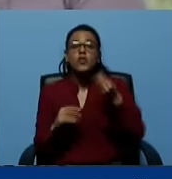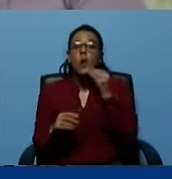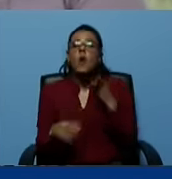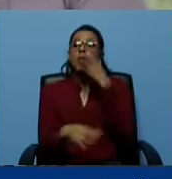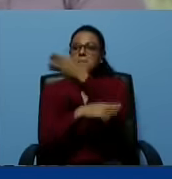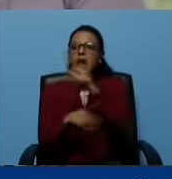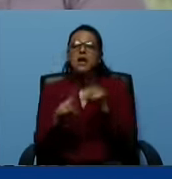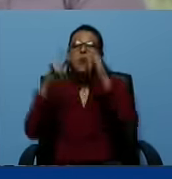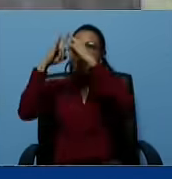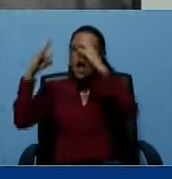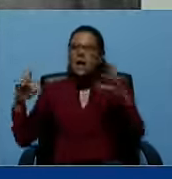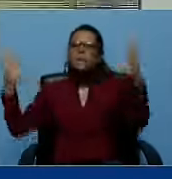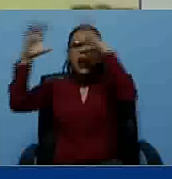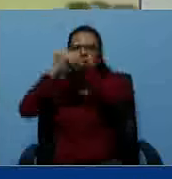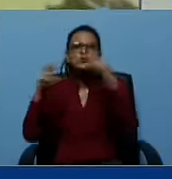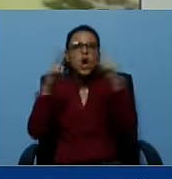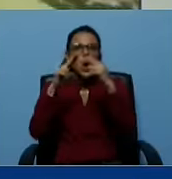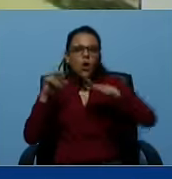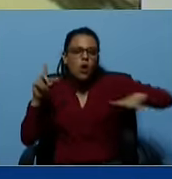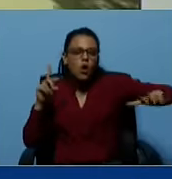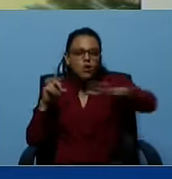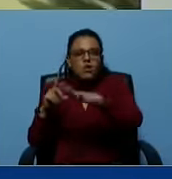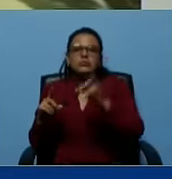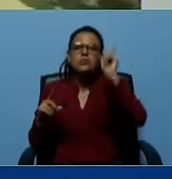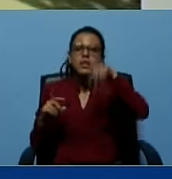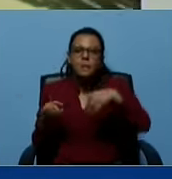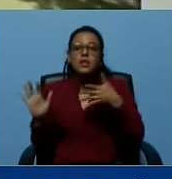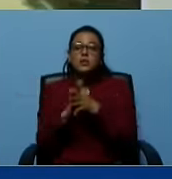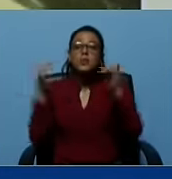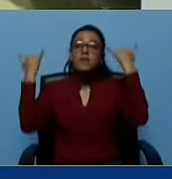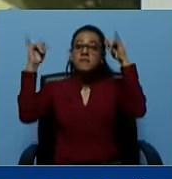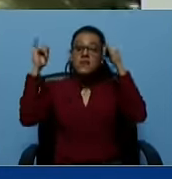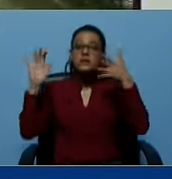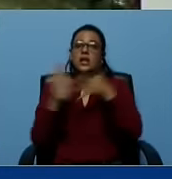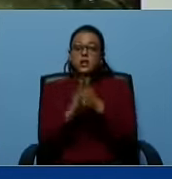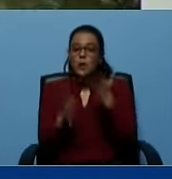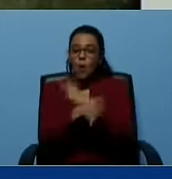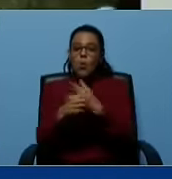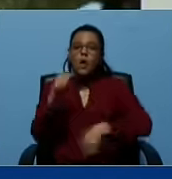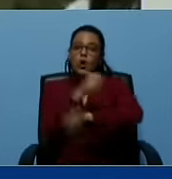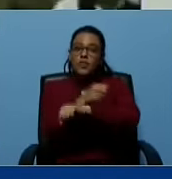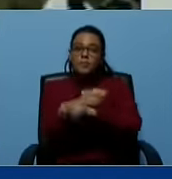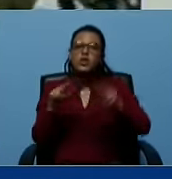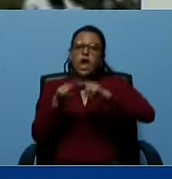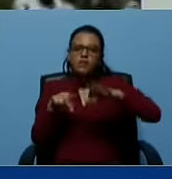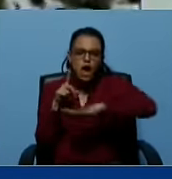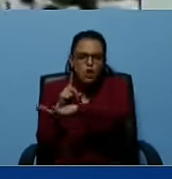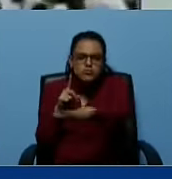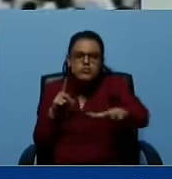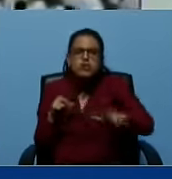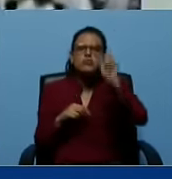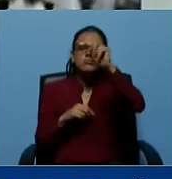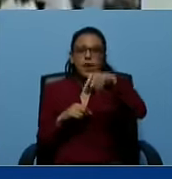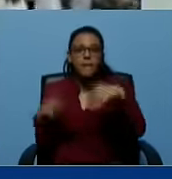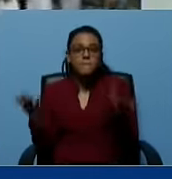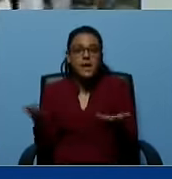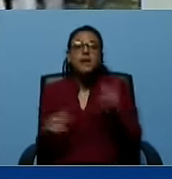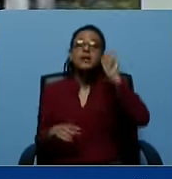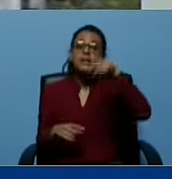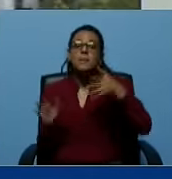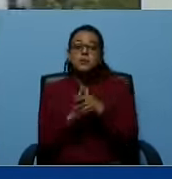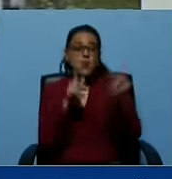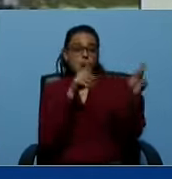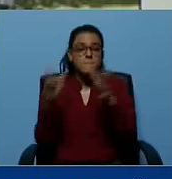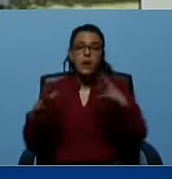destinos turísticos. Además estará también el festival de tribilines, que son juegos deportivos de los niños y niñas. Y bueno, el plan